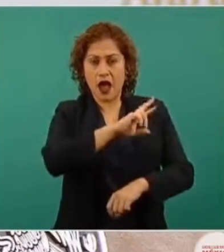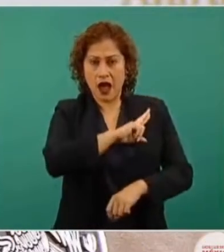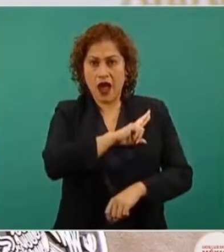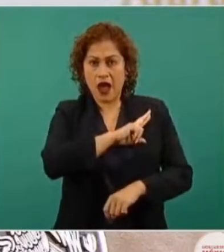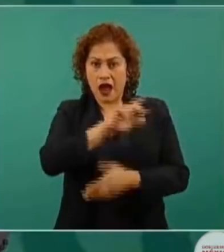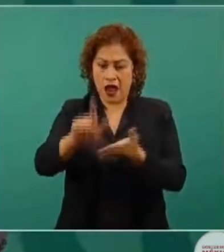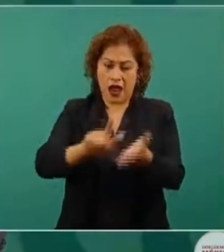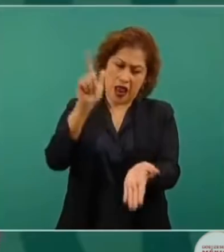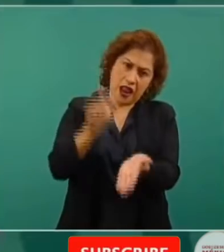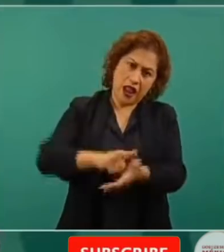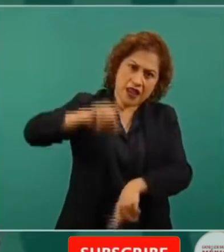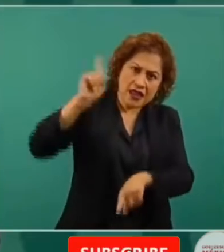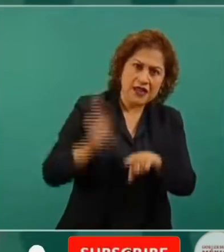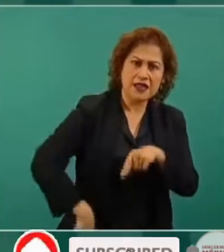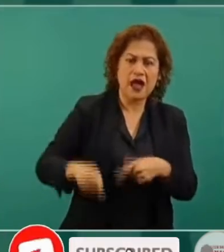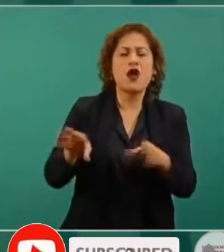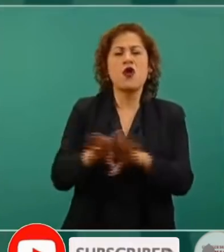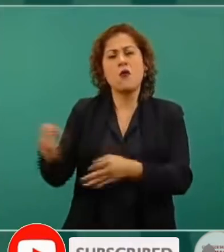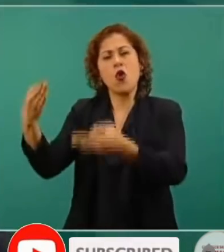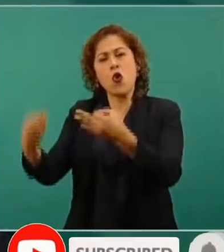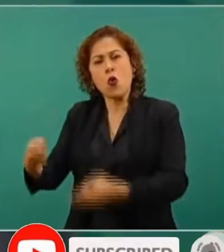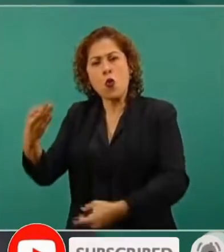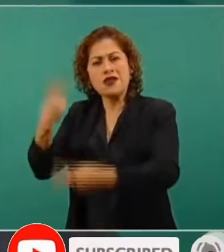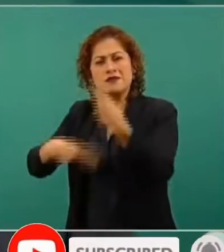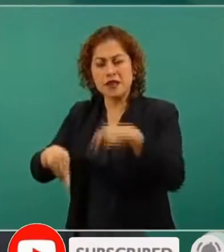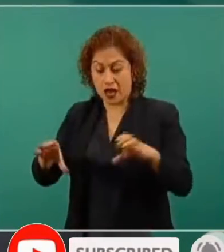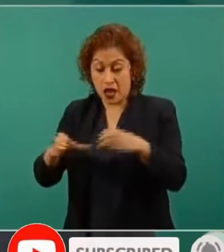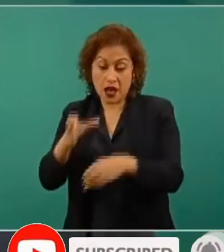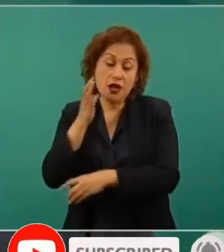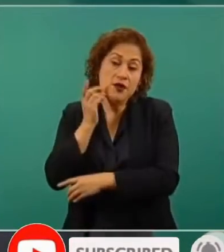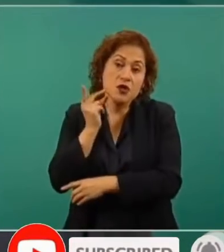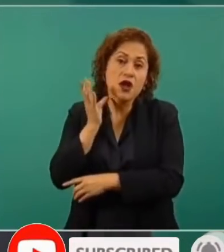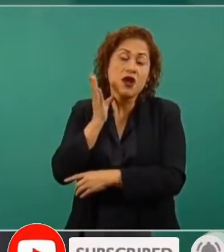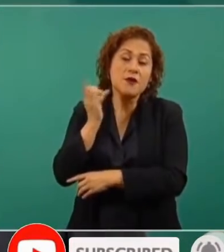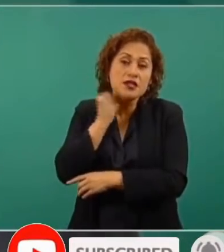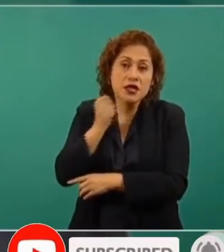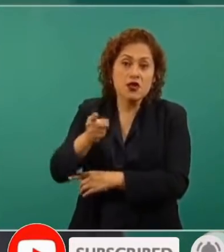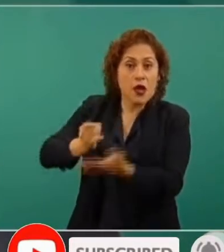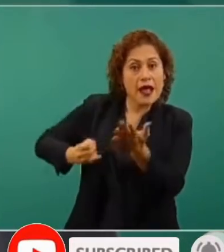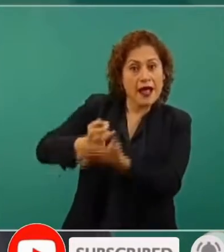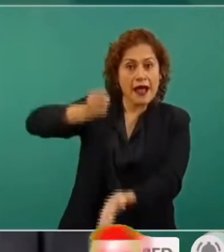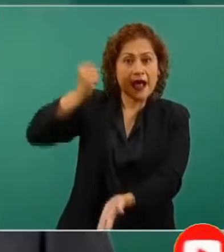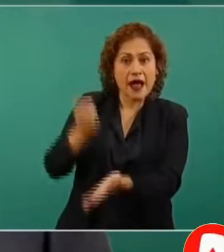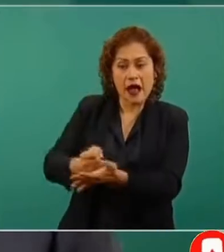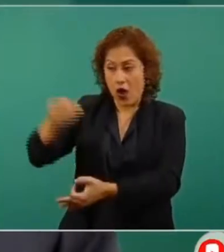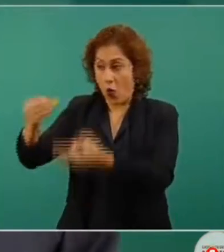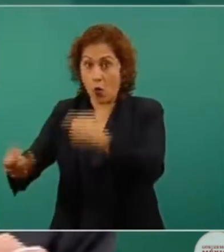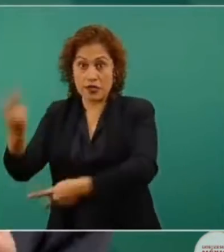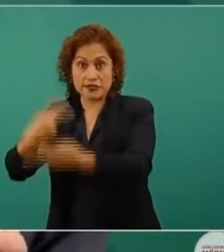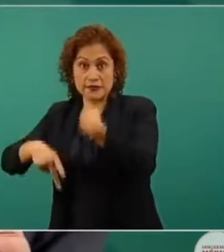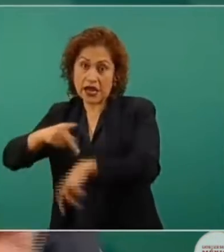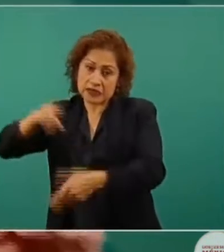que aprobó el Congreso, la Cámara de Diputados y la Cámara de Senadores, ¿verdad? Yo digo, si